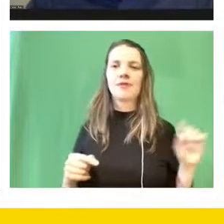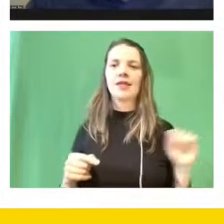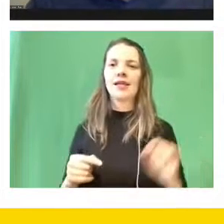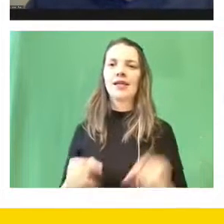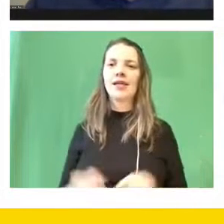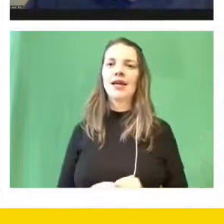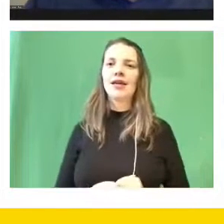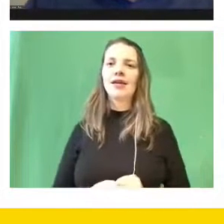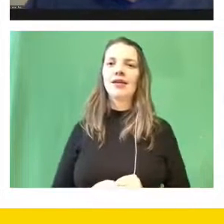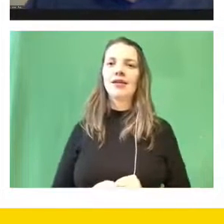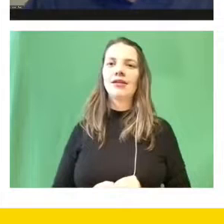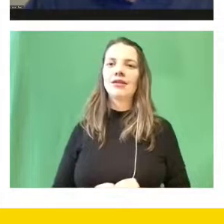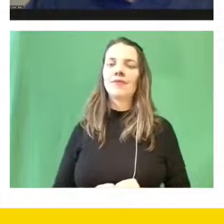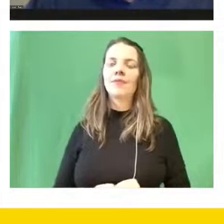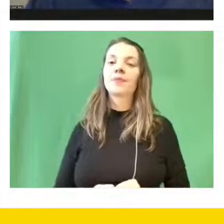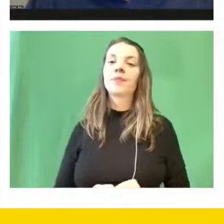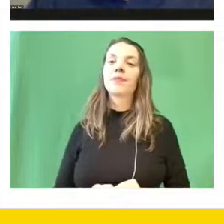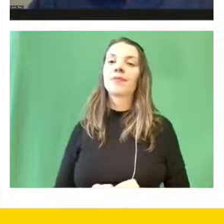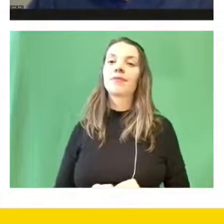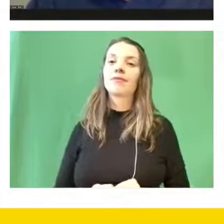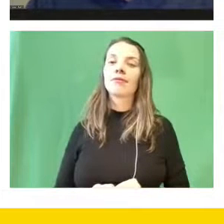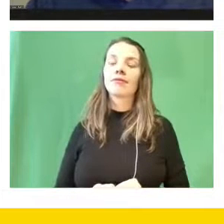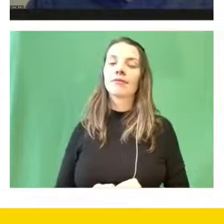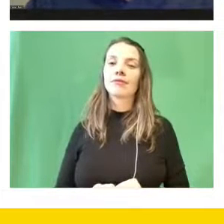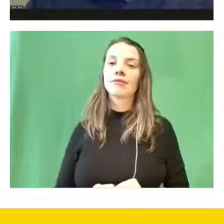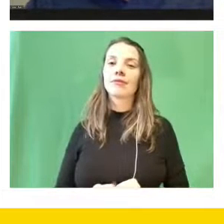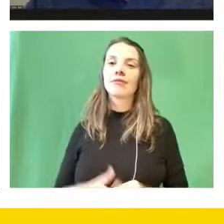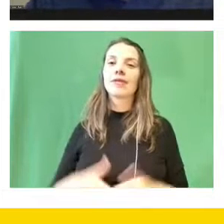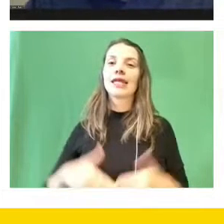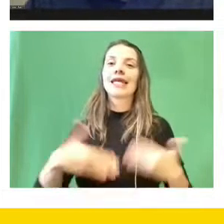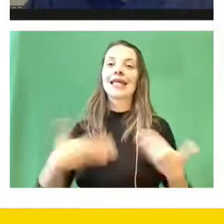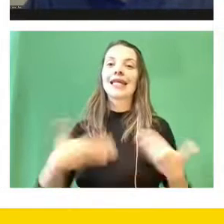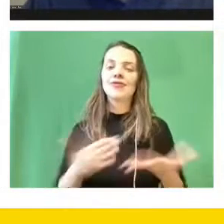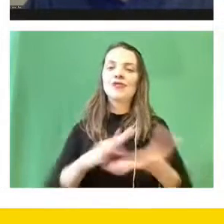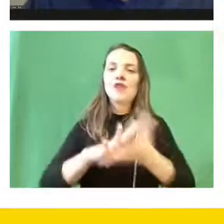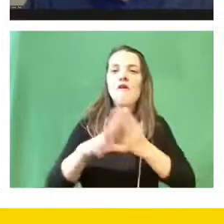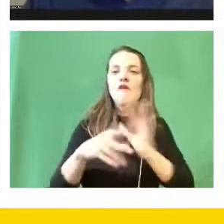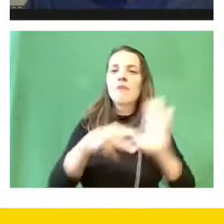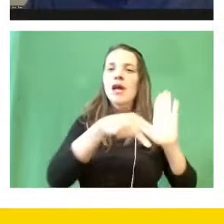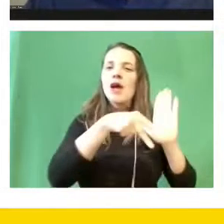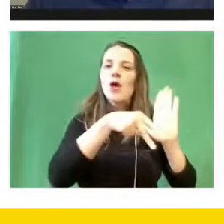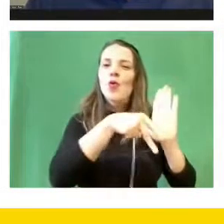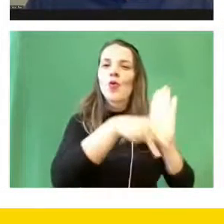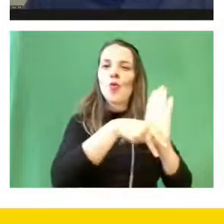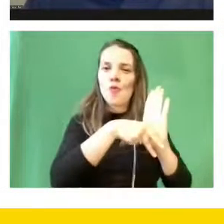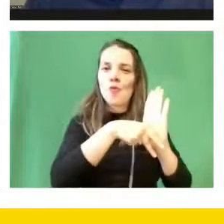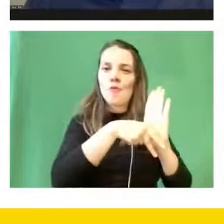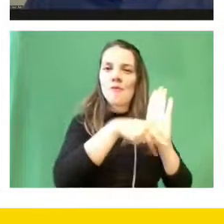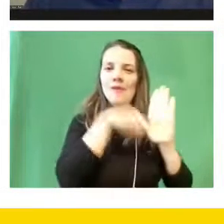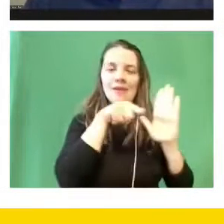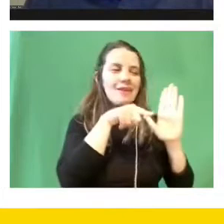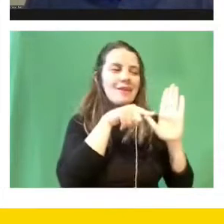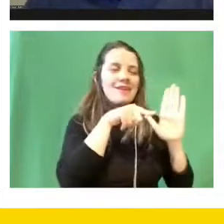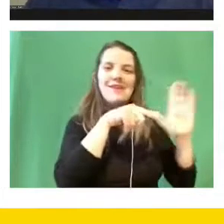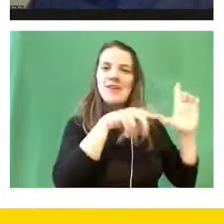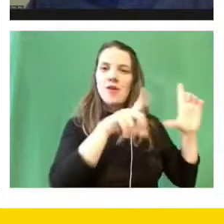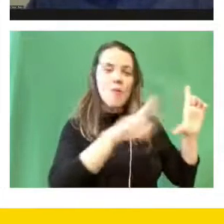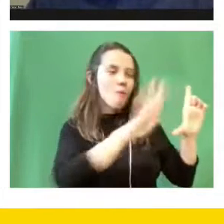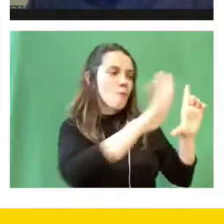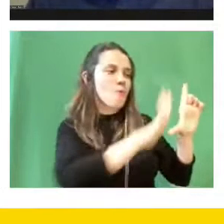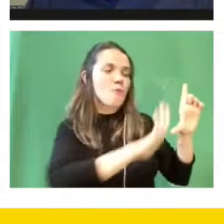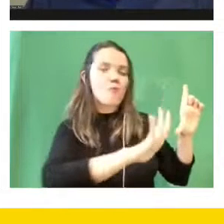siguiente aspecto que trata de, en el fondo, establecer esta norma técnica que no teníamos, es que